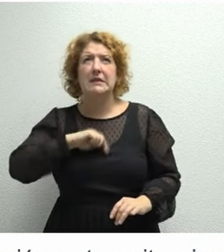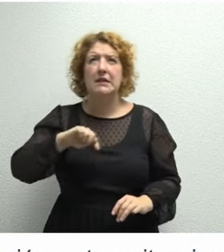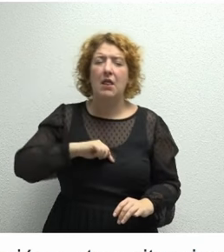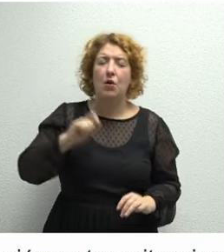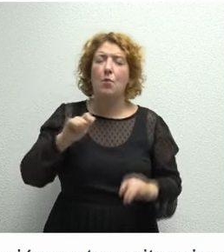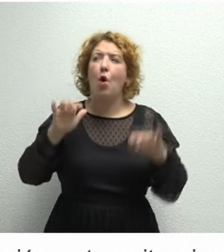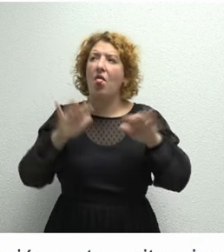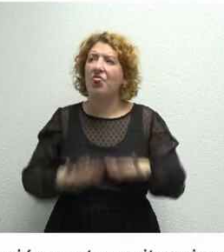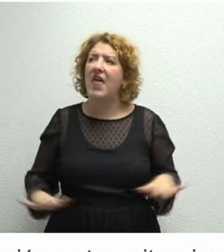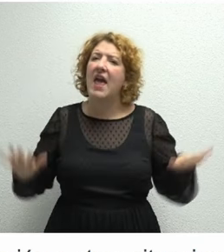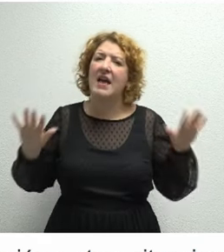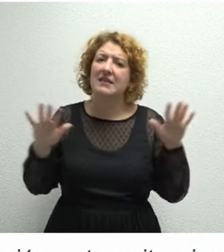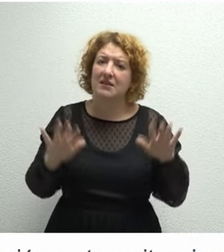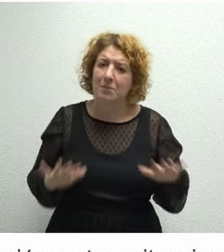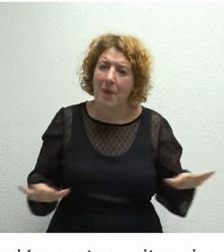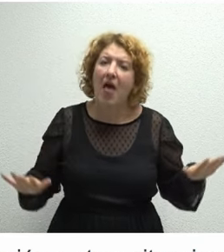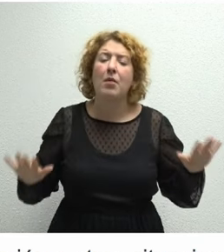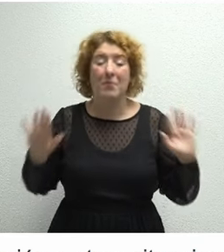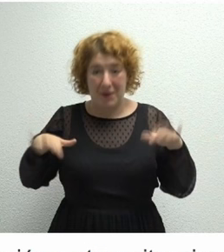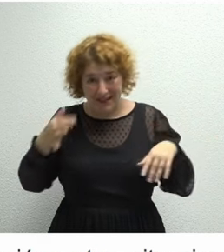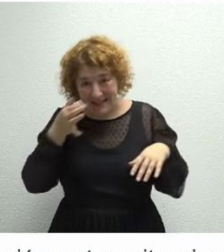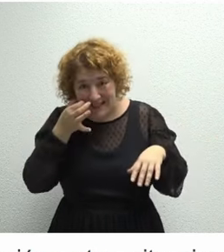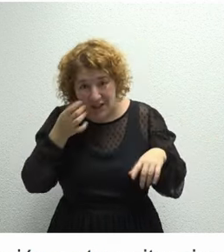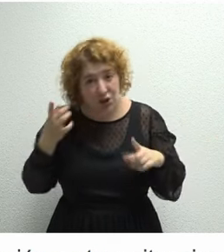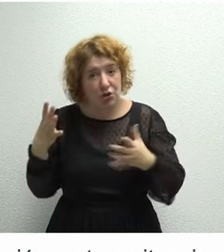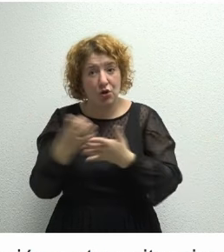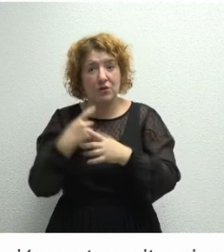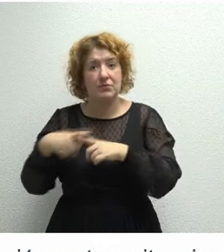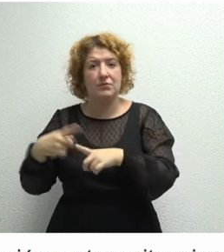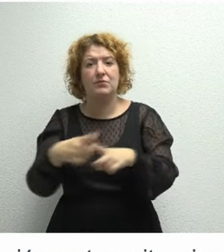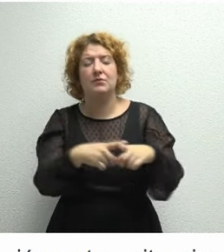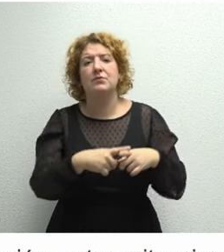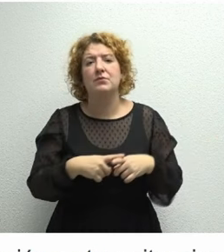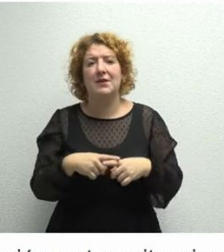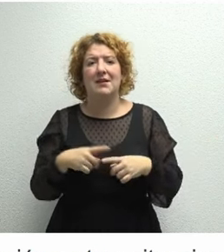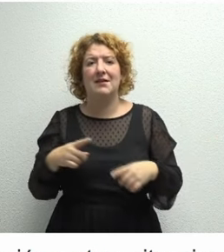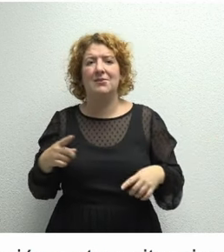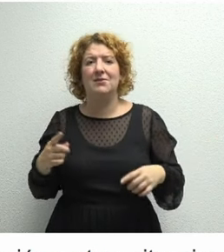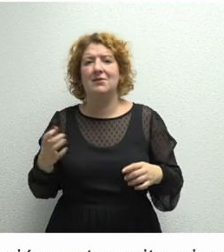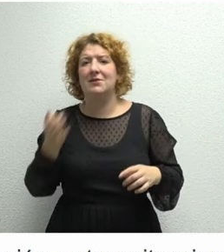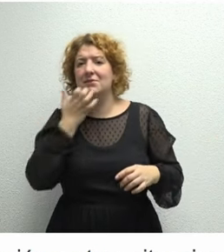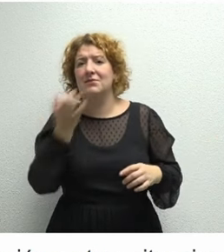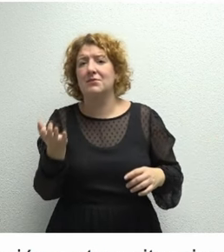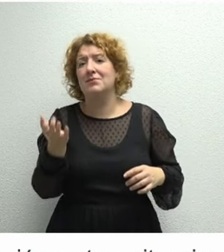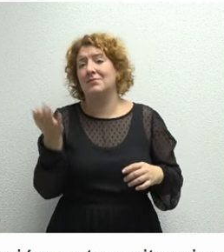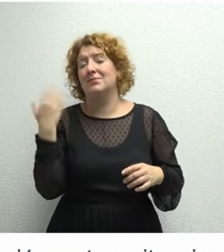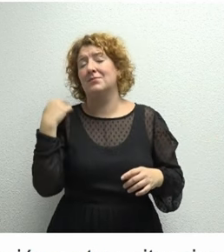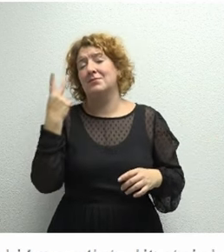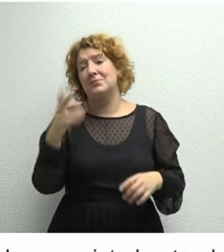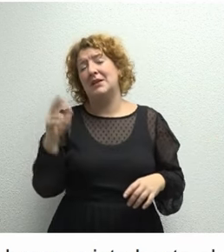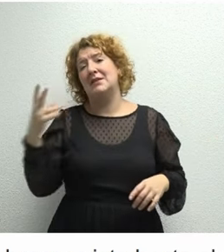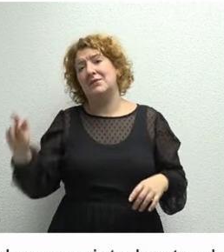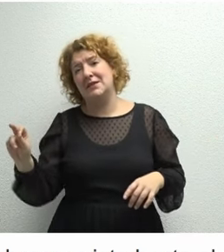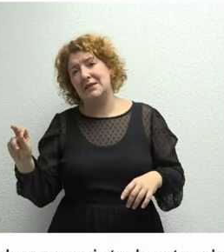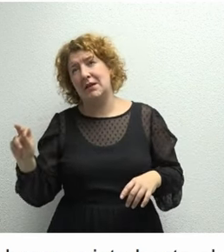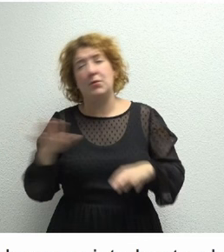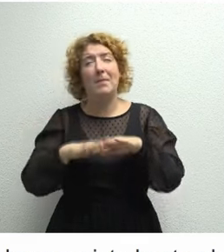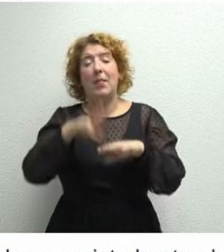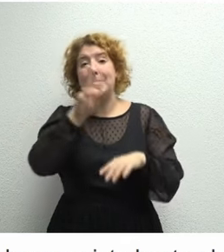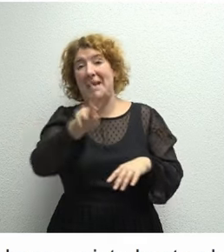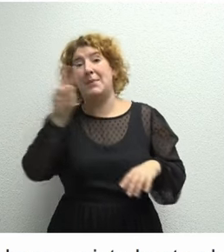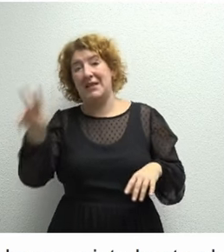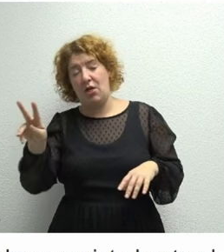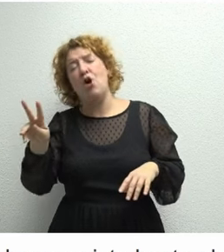vamos muy despacio pero es verdad que con todo lo que ha pasado yo creo que una cosa importante es que en 2022